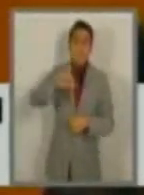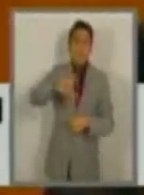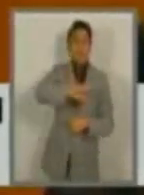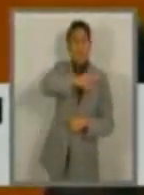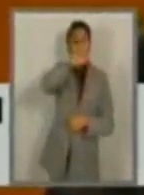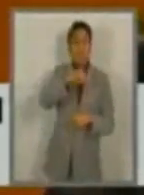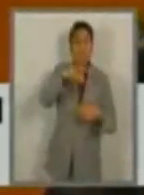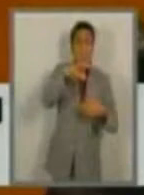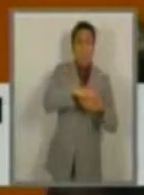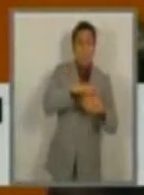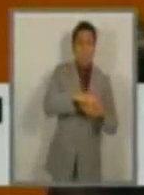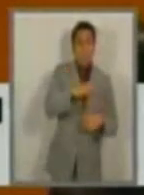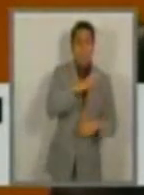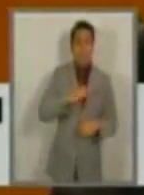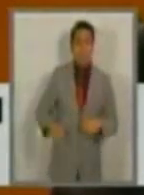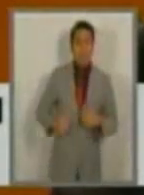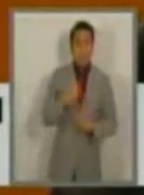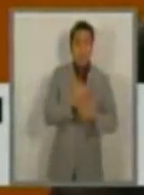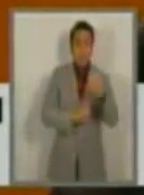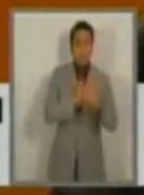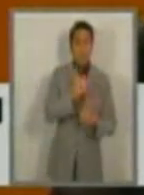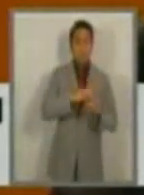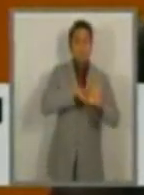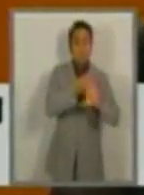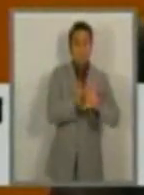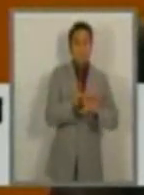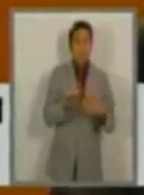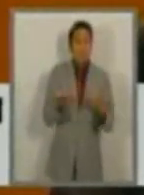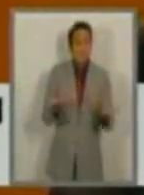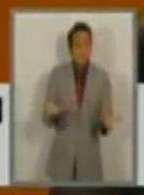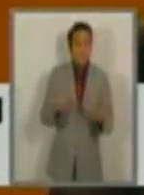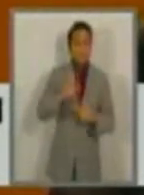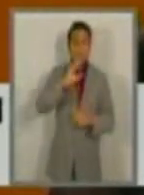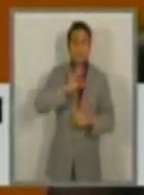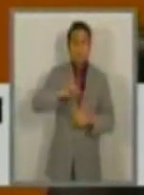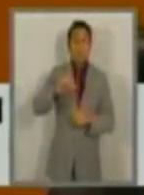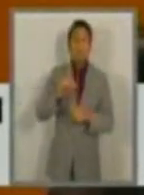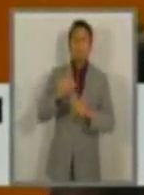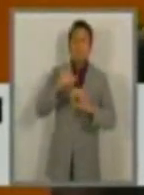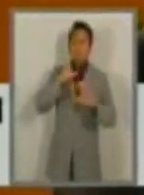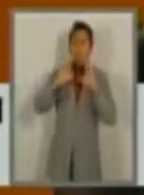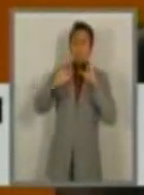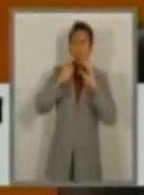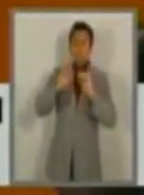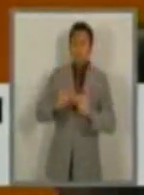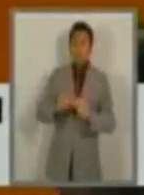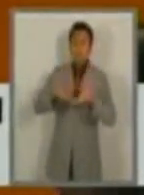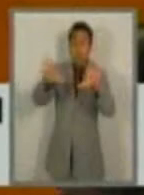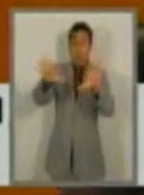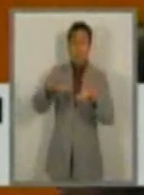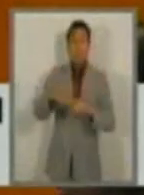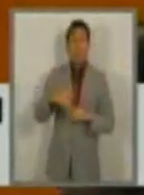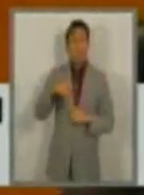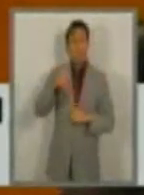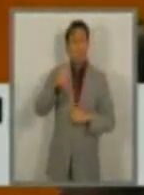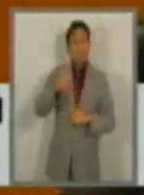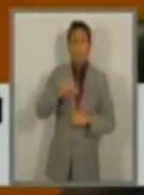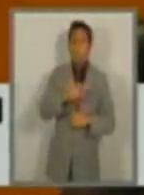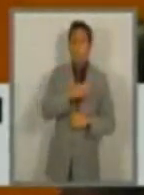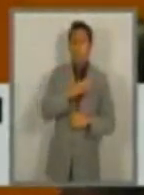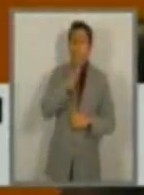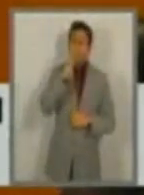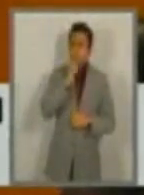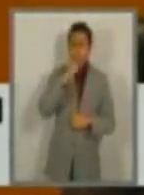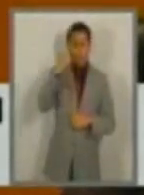otorguen subsidios o beneficios directos a la población no podrán ser utilizados para promover la imagen